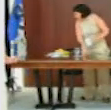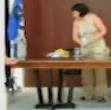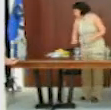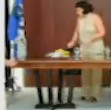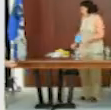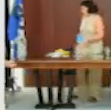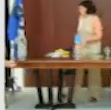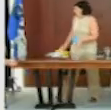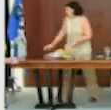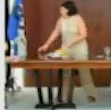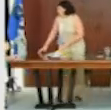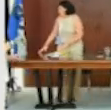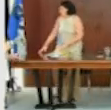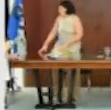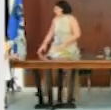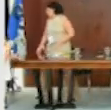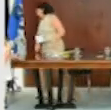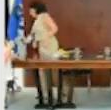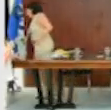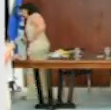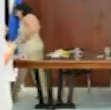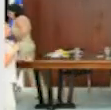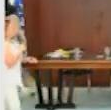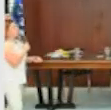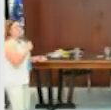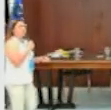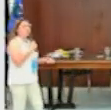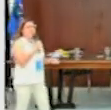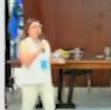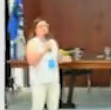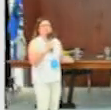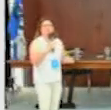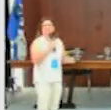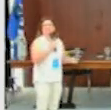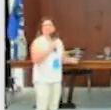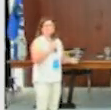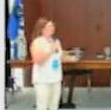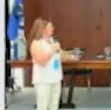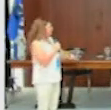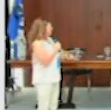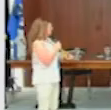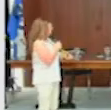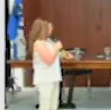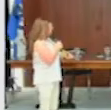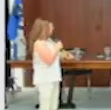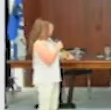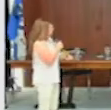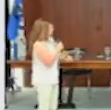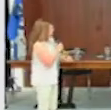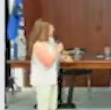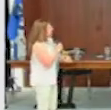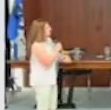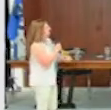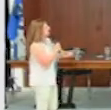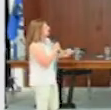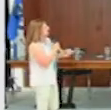se despide. Entonces le digo, ¿por qué están parados? Porque no somos viejos para sentarnos. Es la contestación